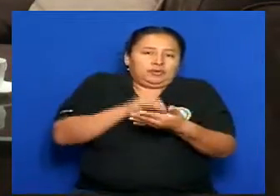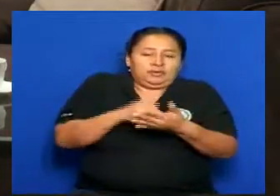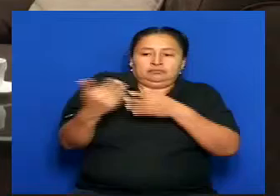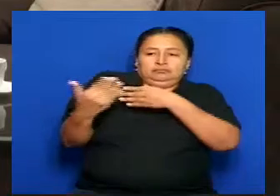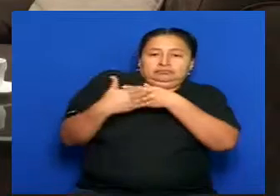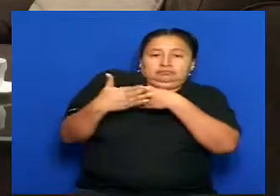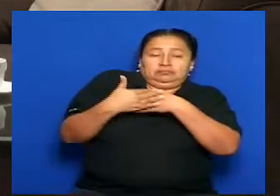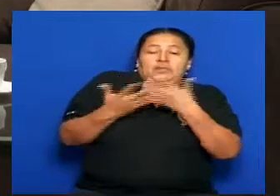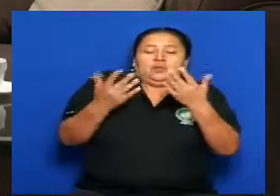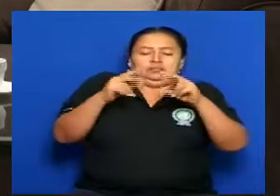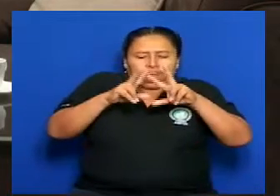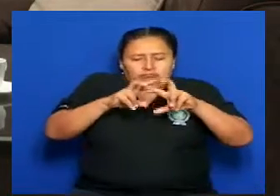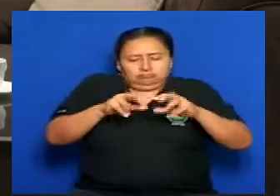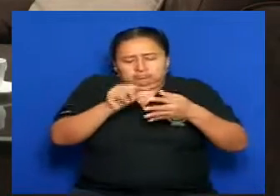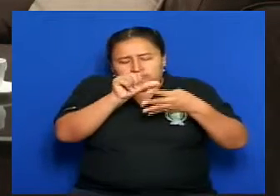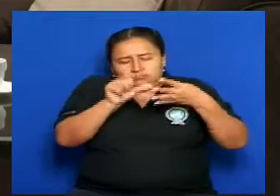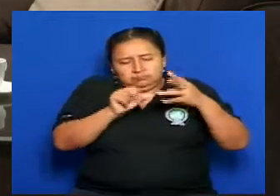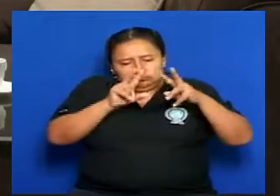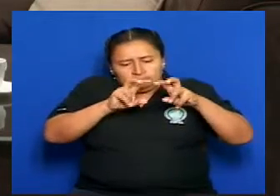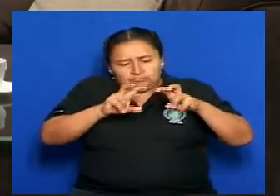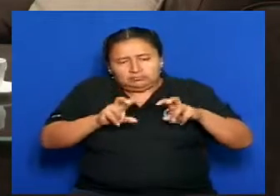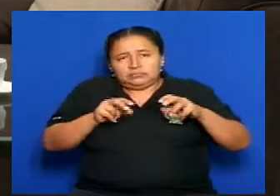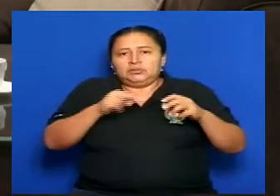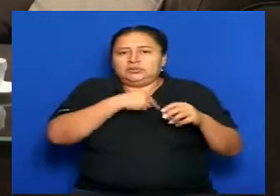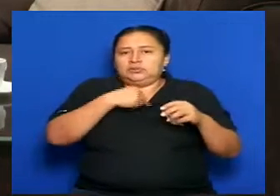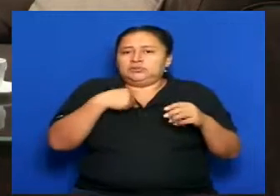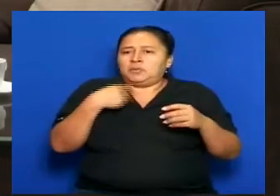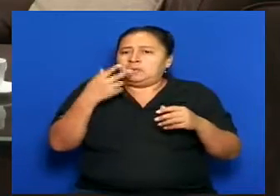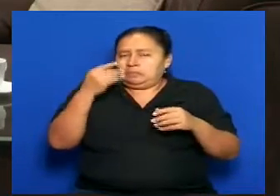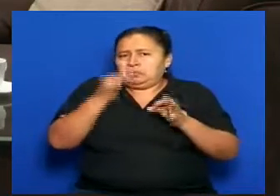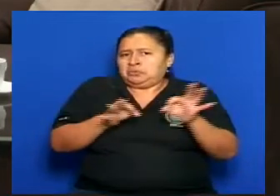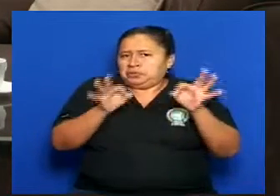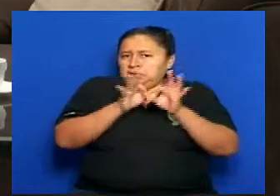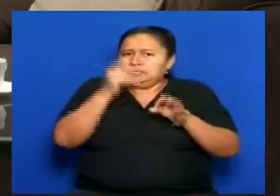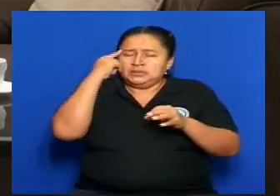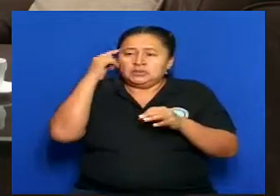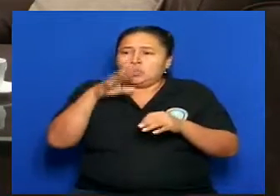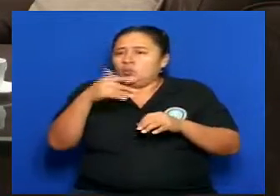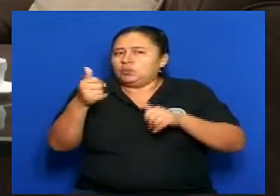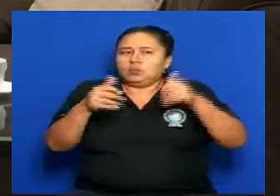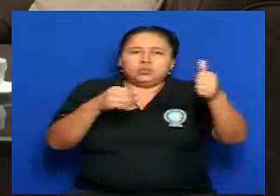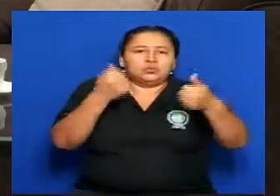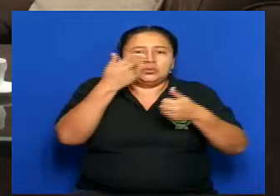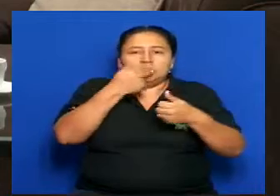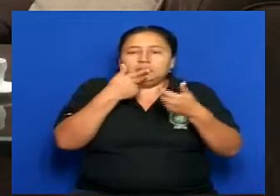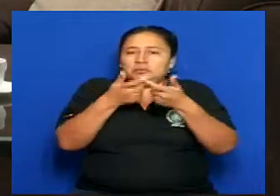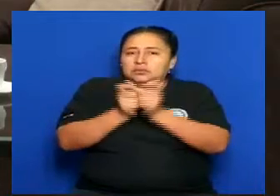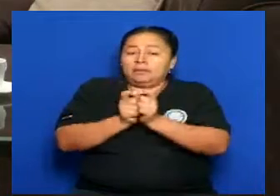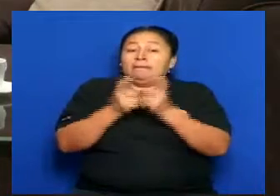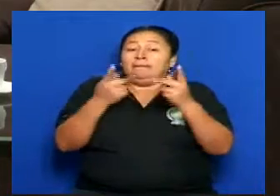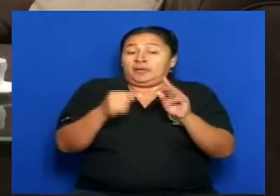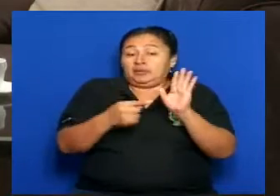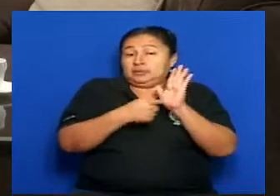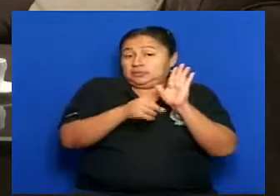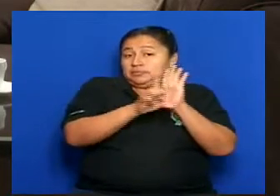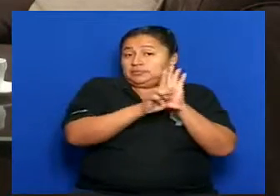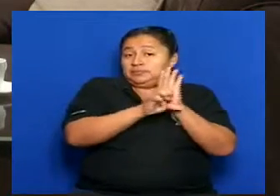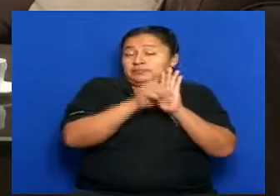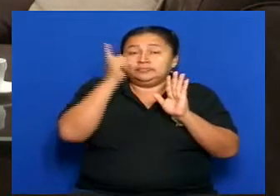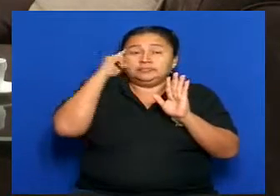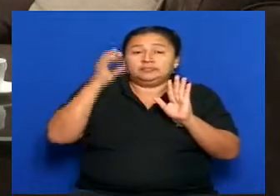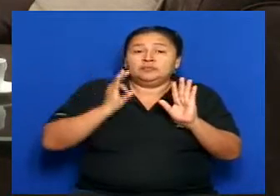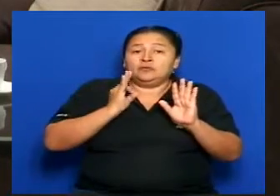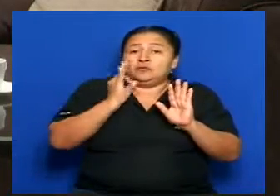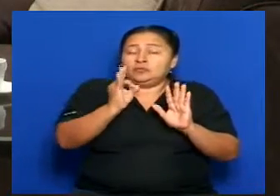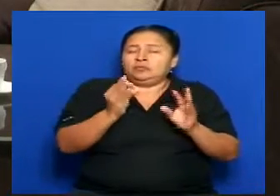si consideramos que es importante hacer otras consultas nosotros estamos abiertos a hacerlo pero este es una ley que en el futuro va a